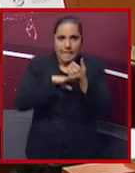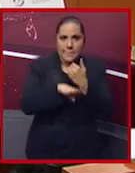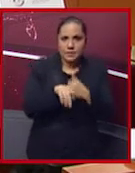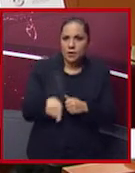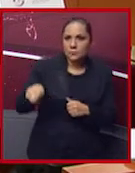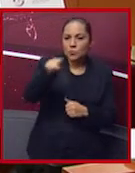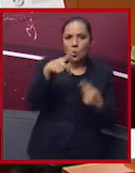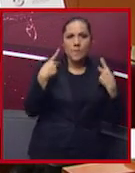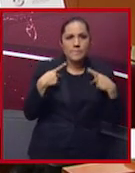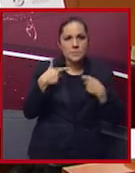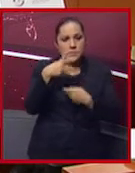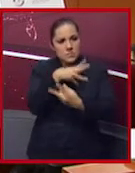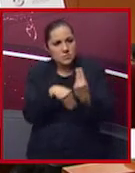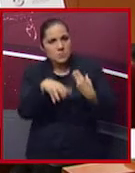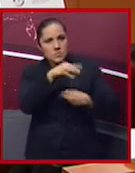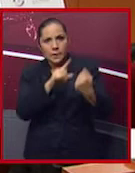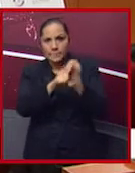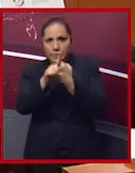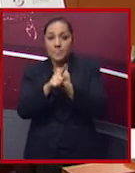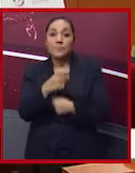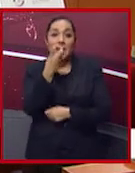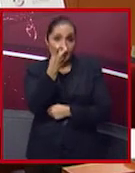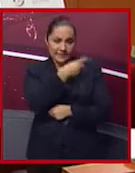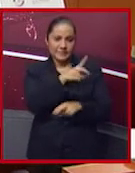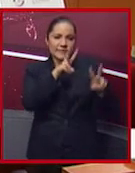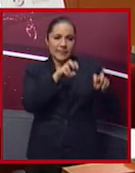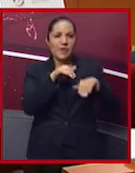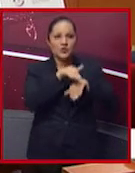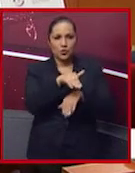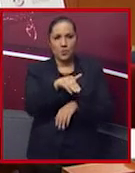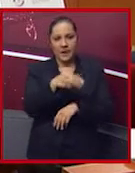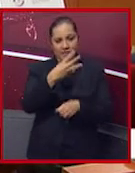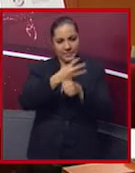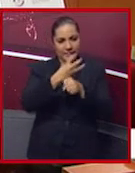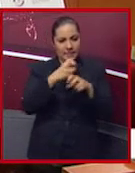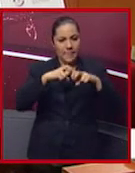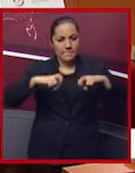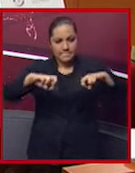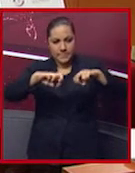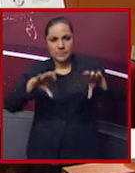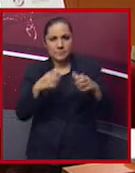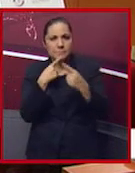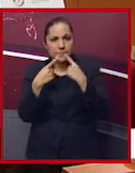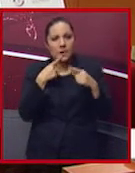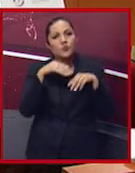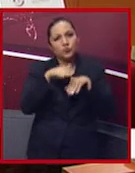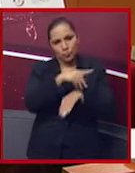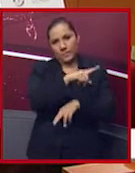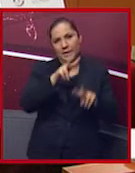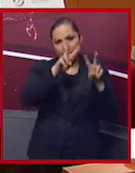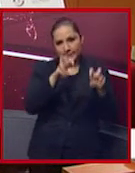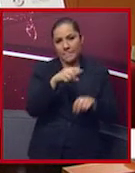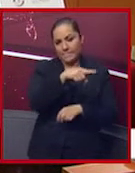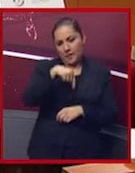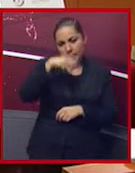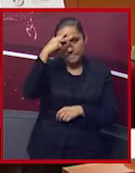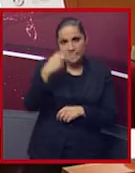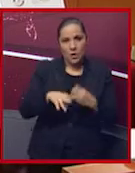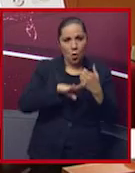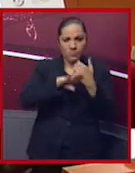parte de la tercera mesa de trabajo del conversatorio La marginación en México, retrospectiva de una década.